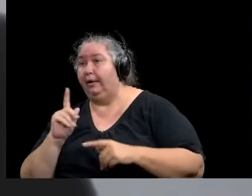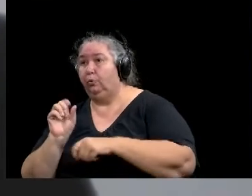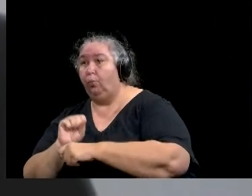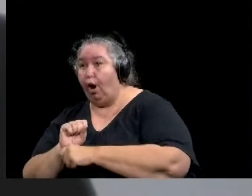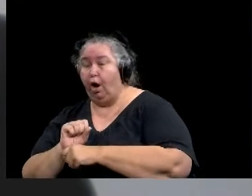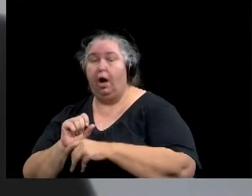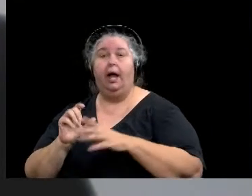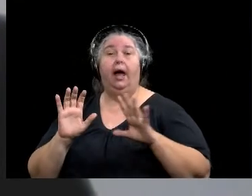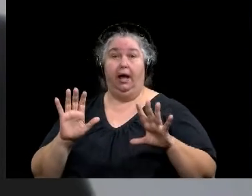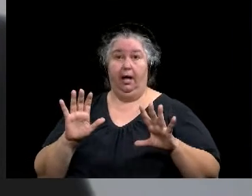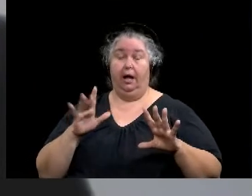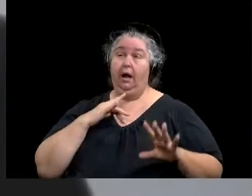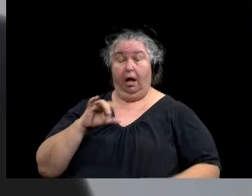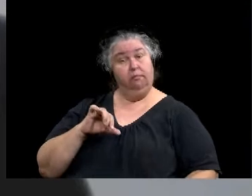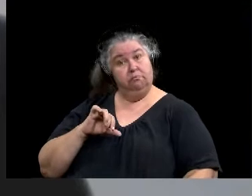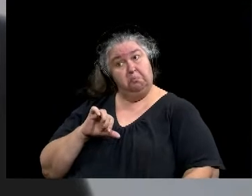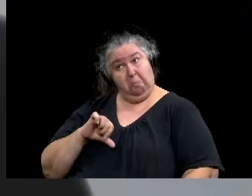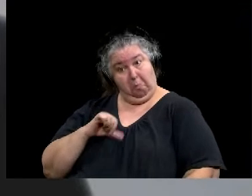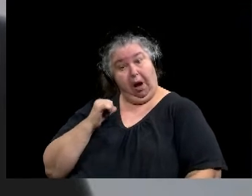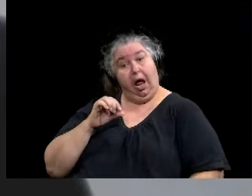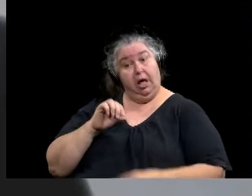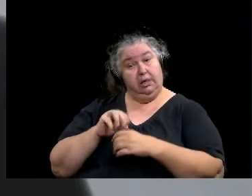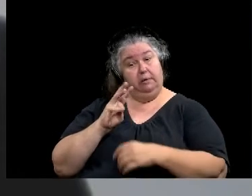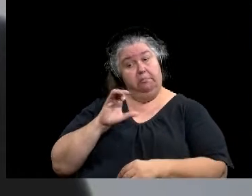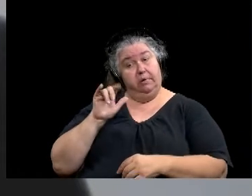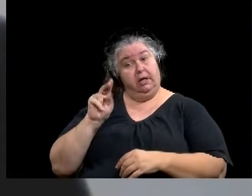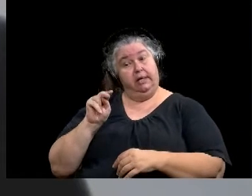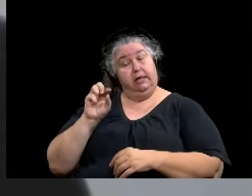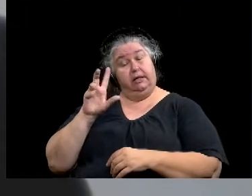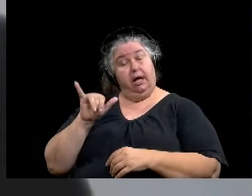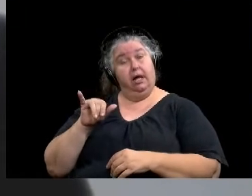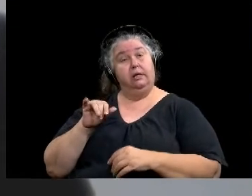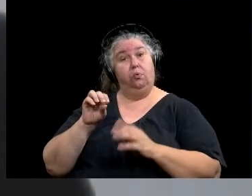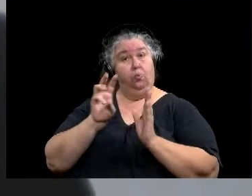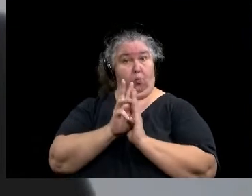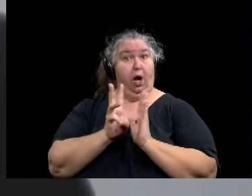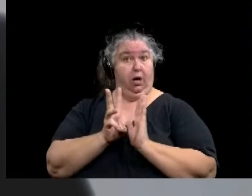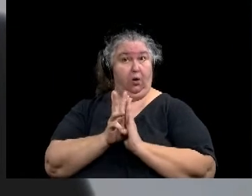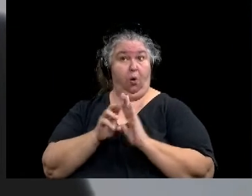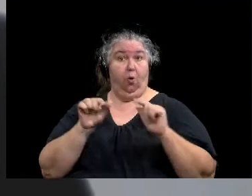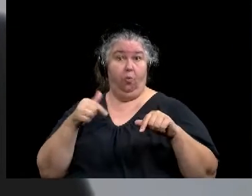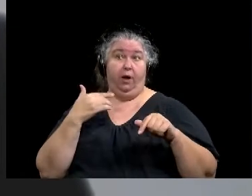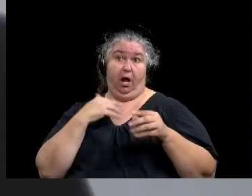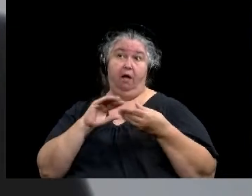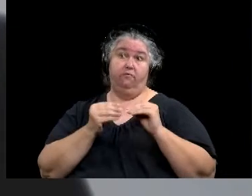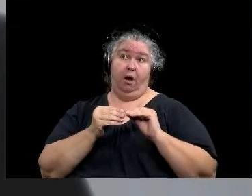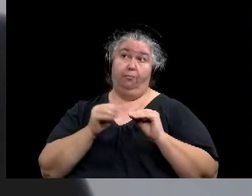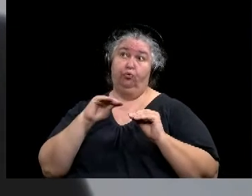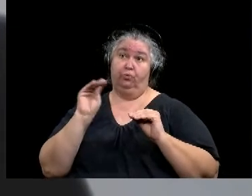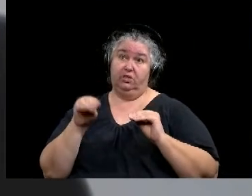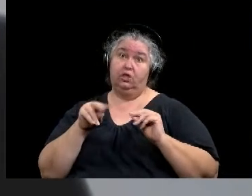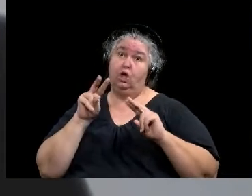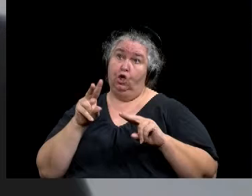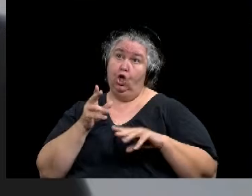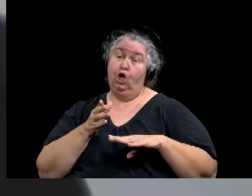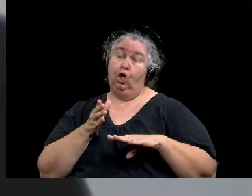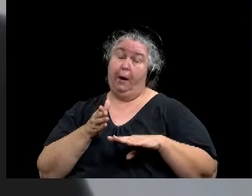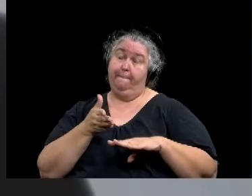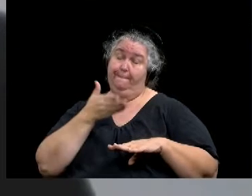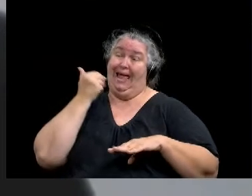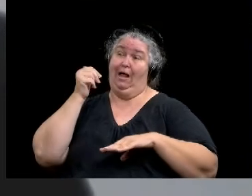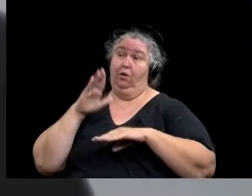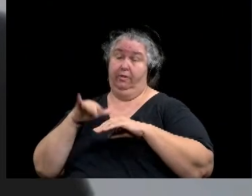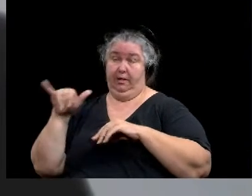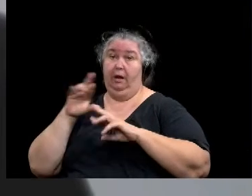murieron ella quien me cree que los números son muy orgullosos que